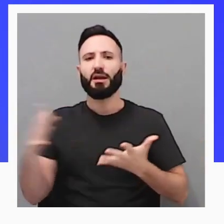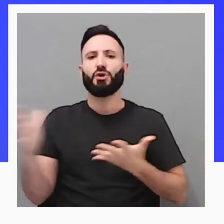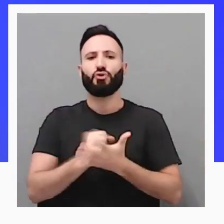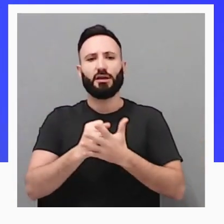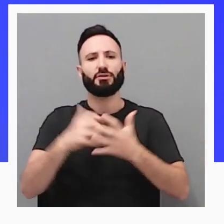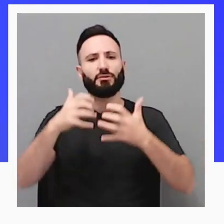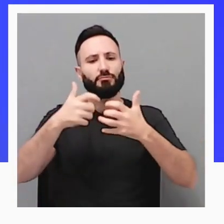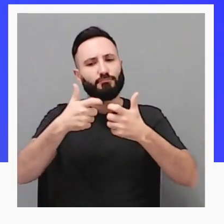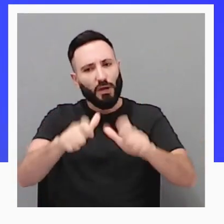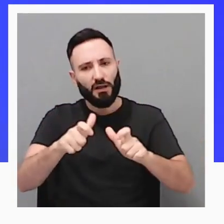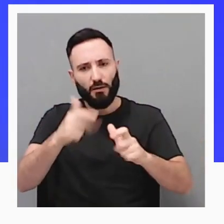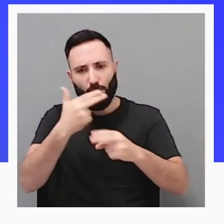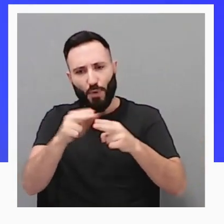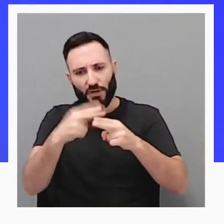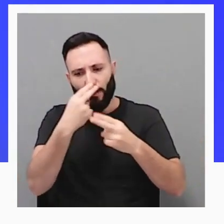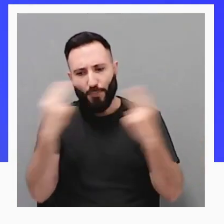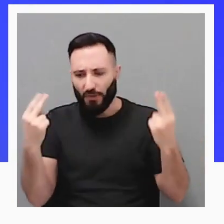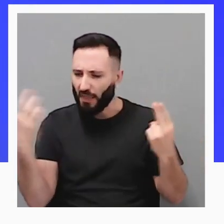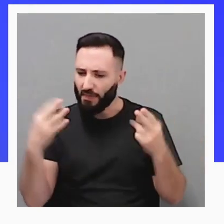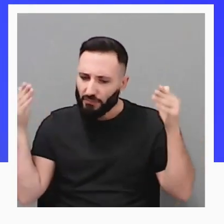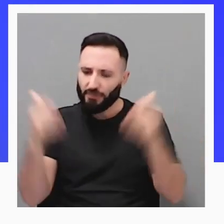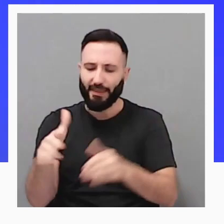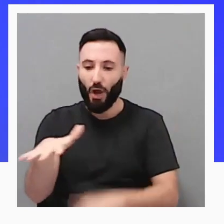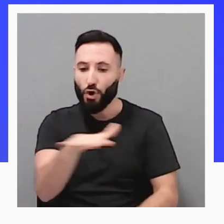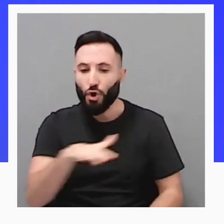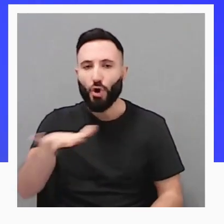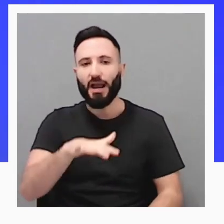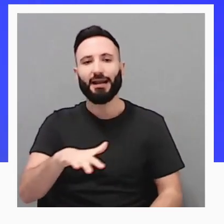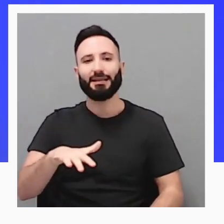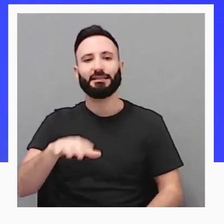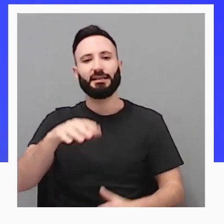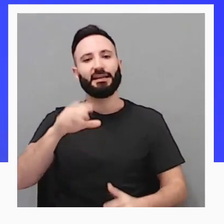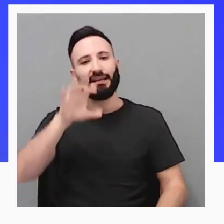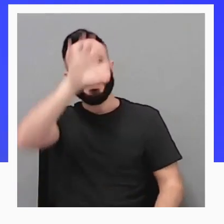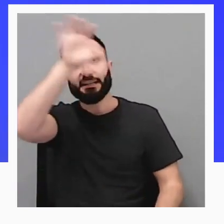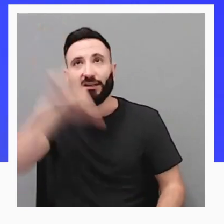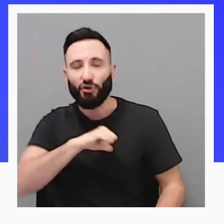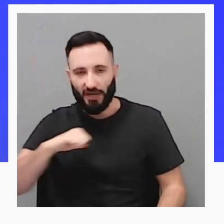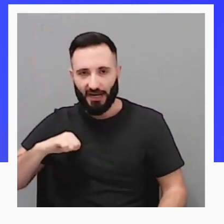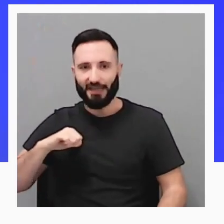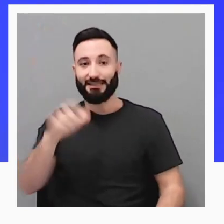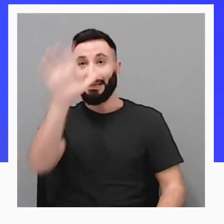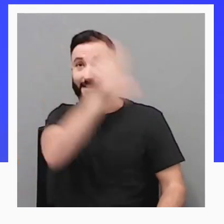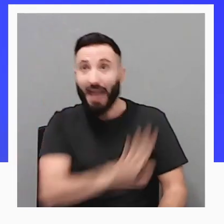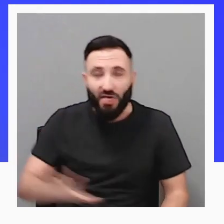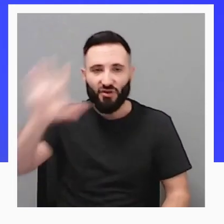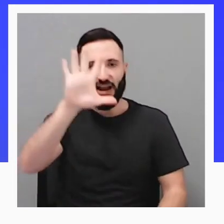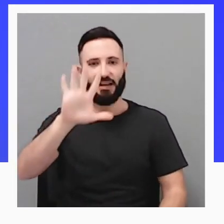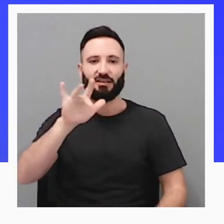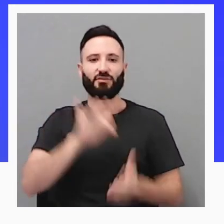públicas? Tenemos que asumir políticas públicas locales, regionales, nacionales. ¿Qué más va a